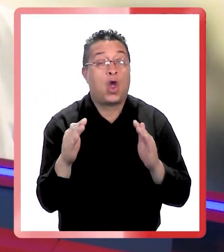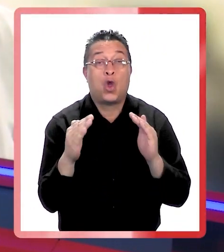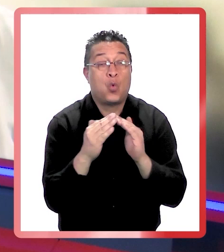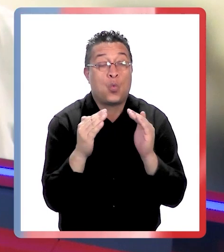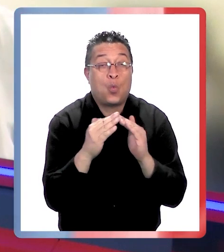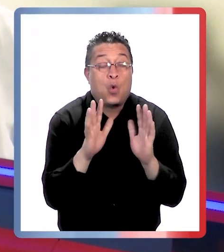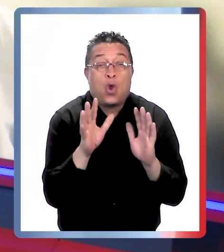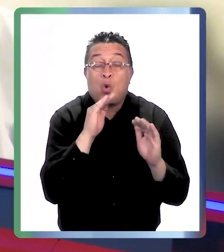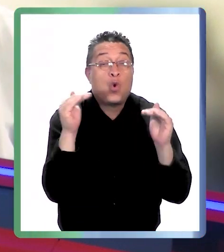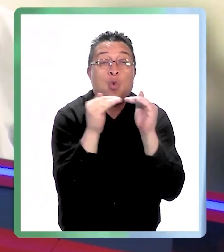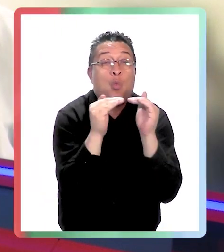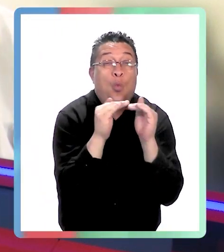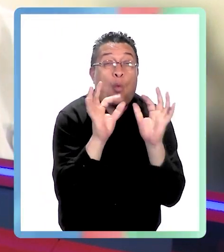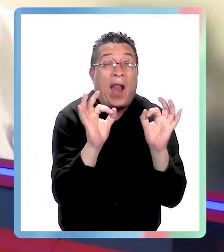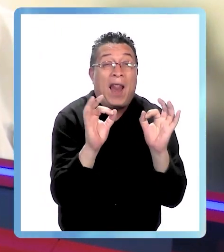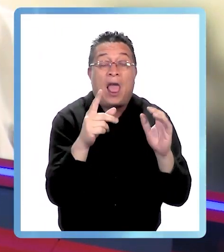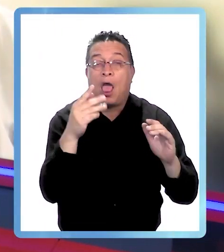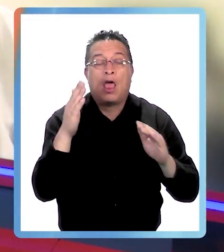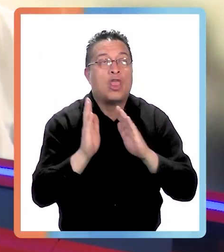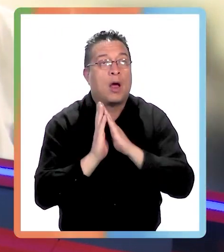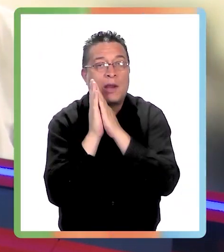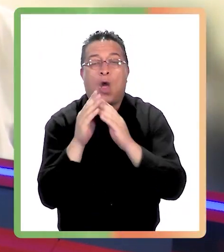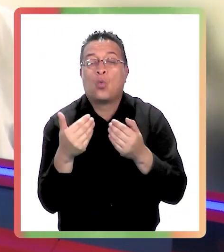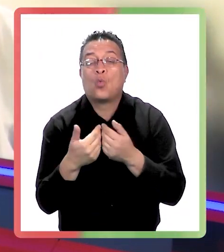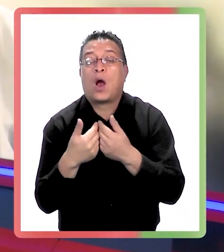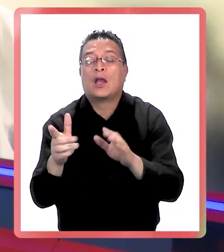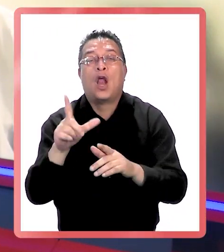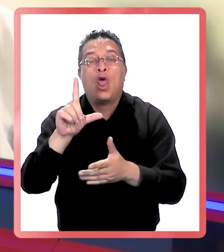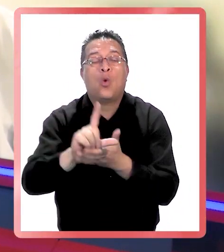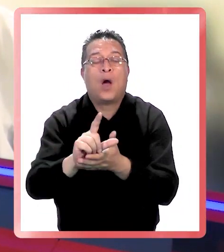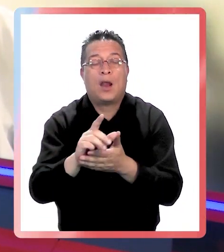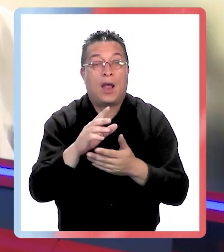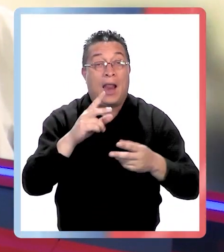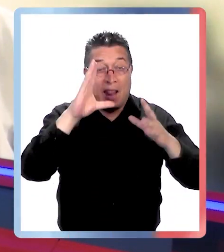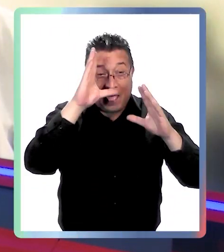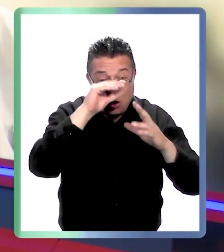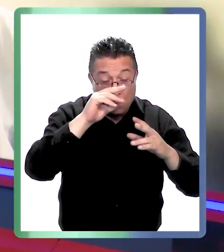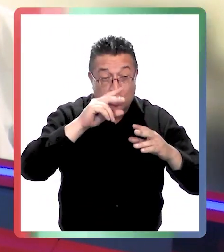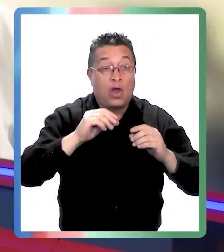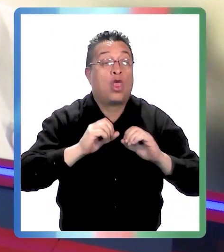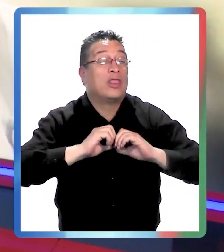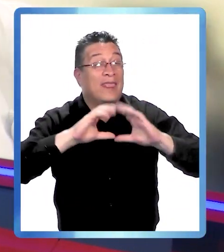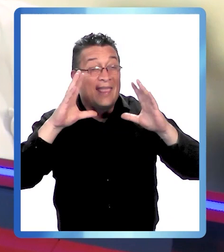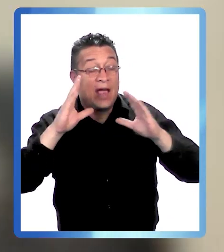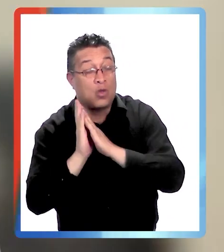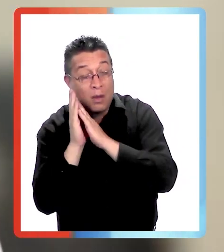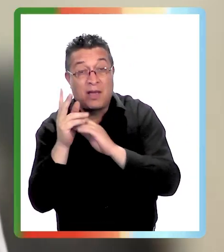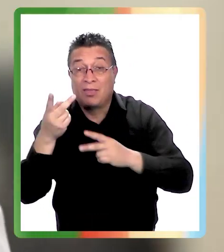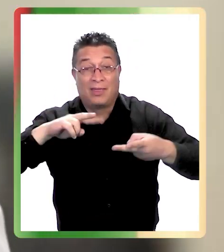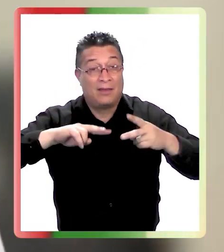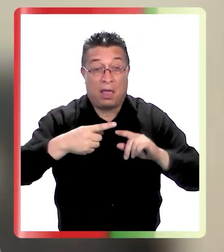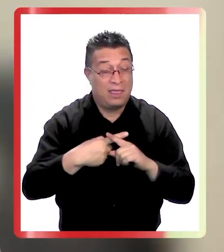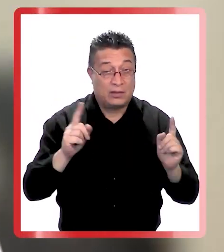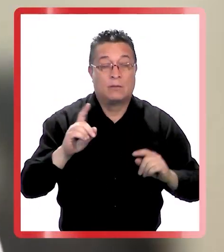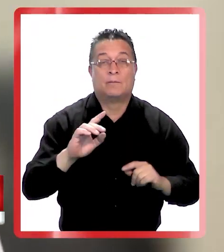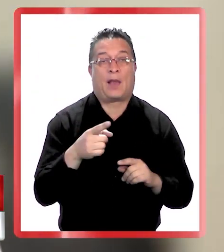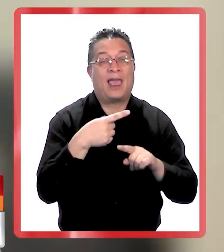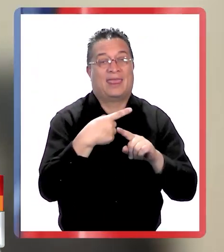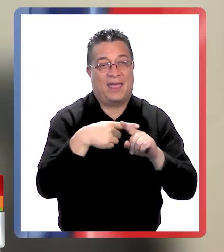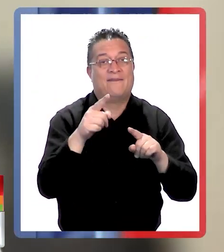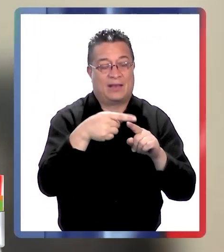por ejemplo, en cualquier parte, en cualquier momento? ¿Es lo mismo dormir en la noche a dormir de día? Hay distintas etapas del